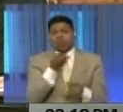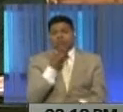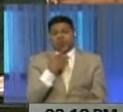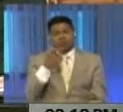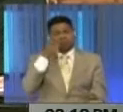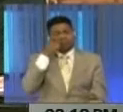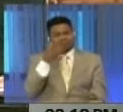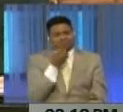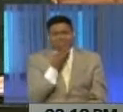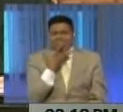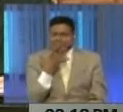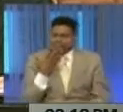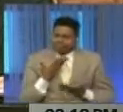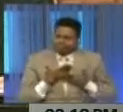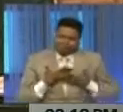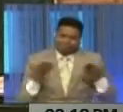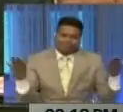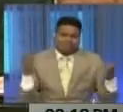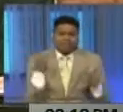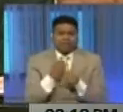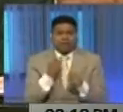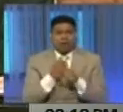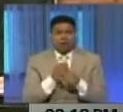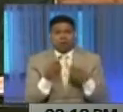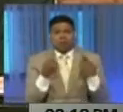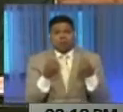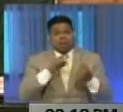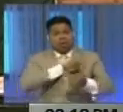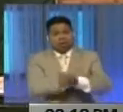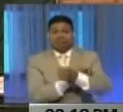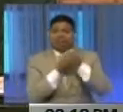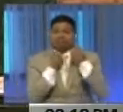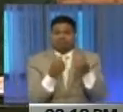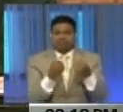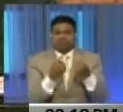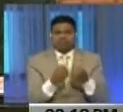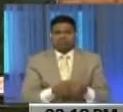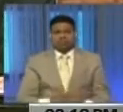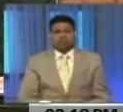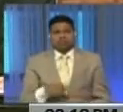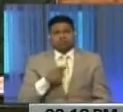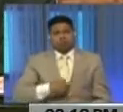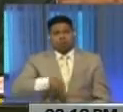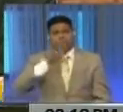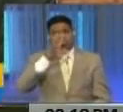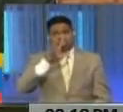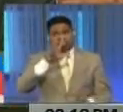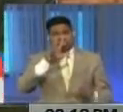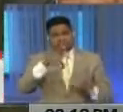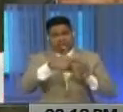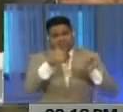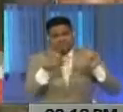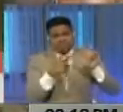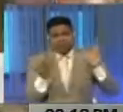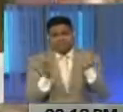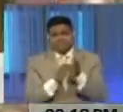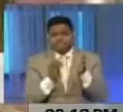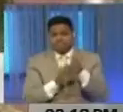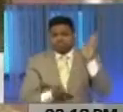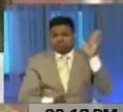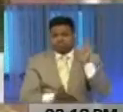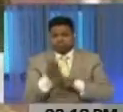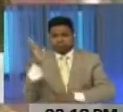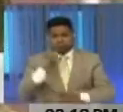trabajador, una economía fuerte, pujante, sólida. Yo he estado en Turquía 3 veces, como canciller fui en